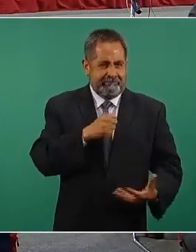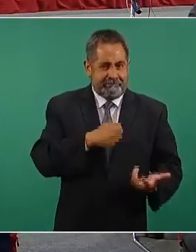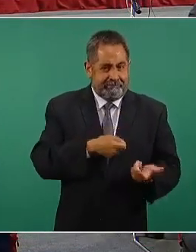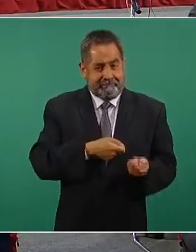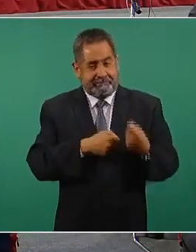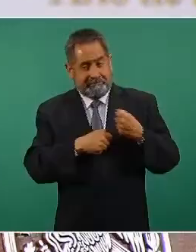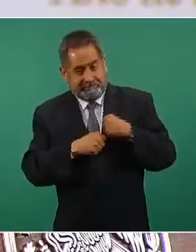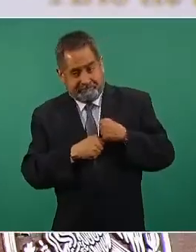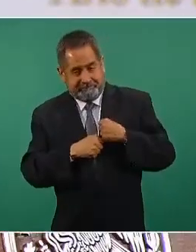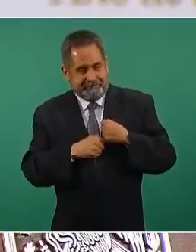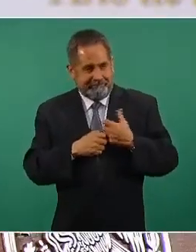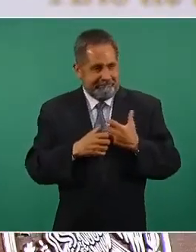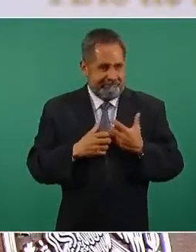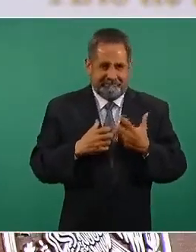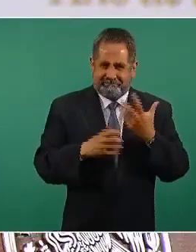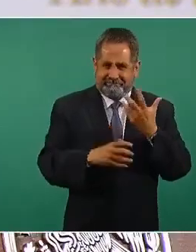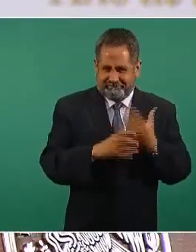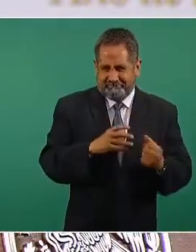a